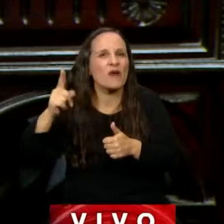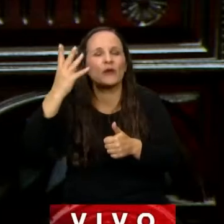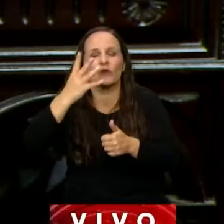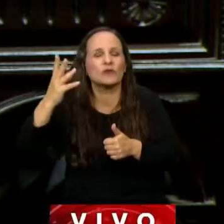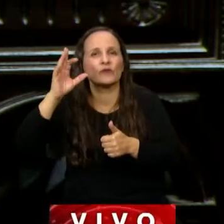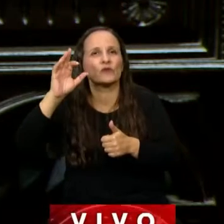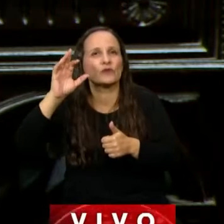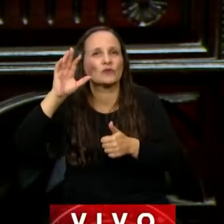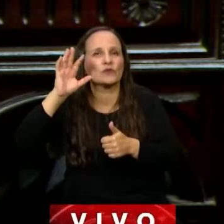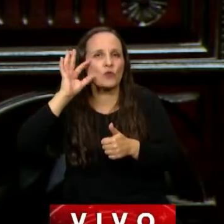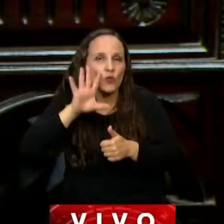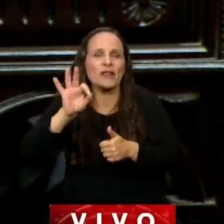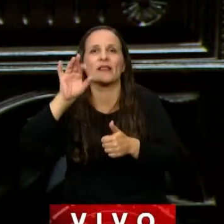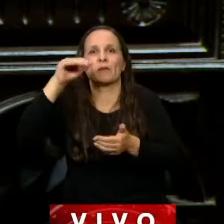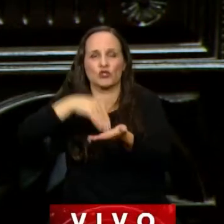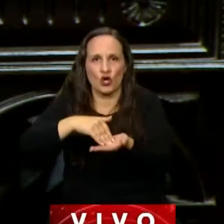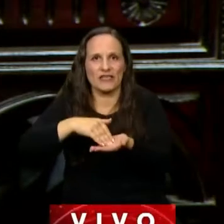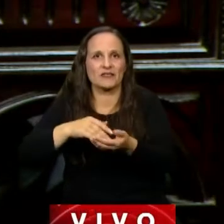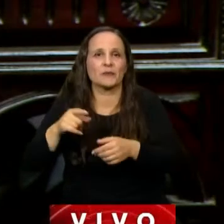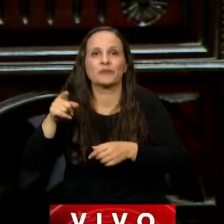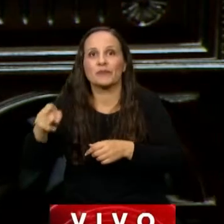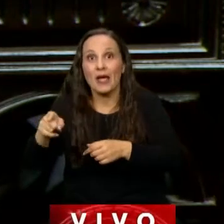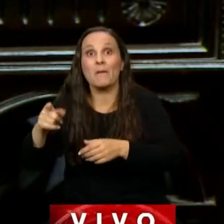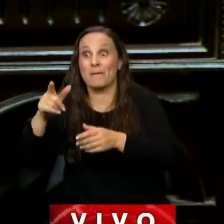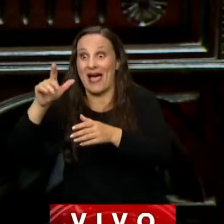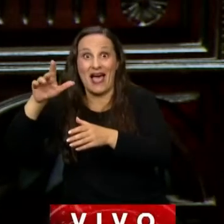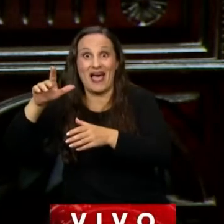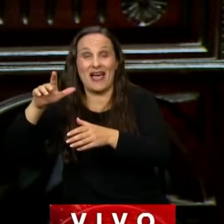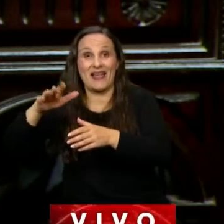59.542 millones. Fondo Nacional de Incentivo Urbano,